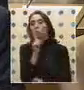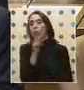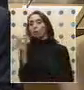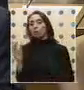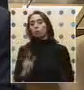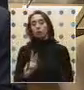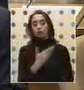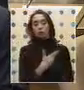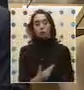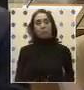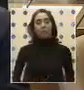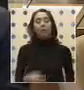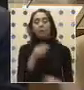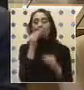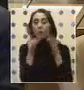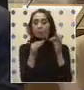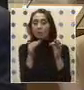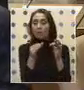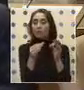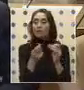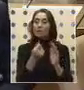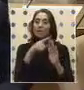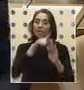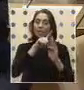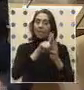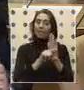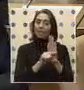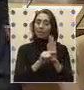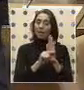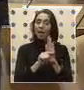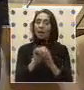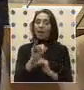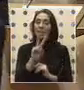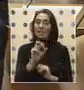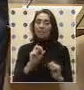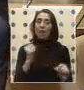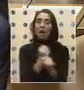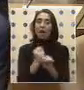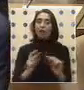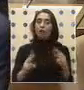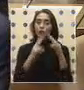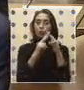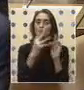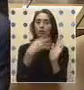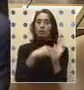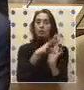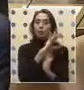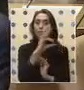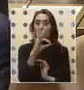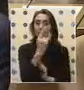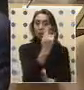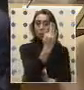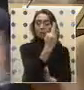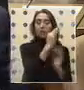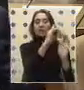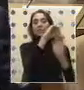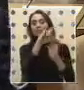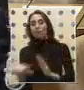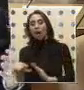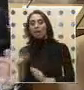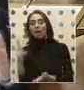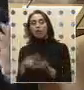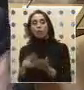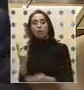Presidente, se ha dicho acá que la rebaja del IVA a construcción de viviendas de 4.500 a 2.000 UF no